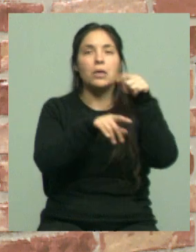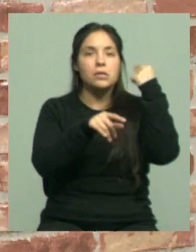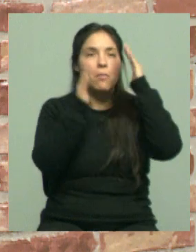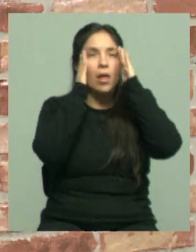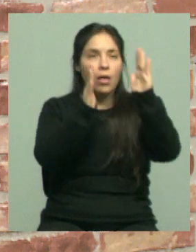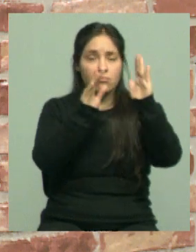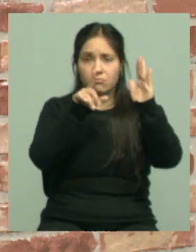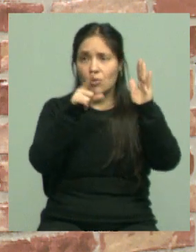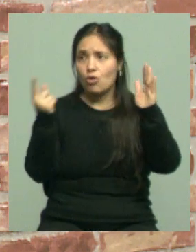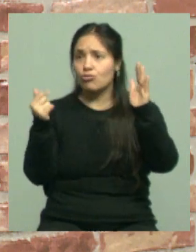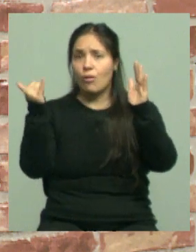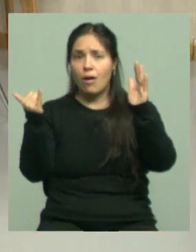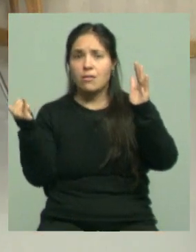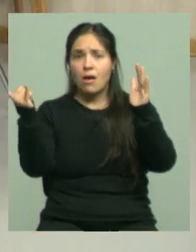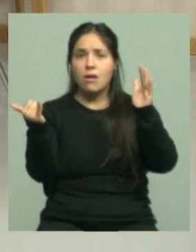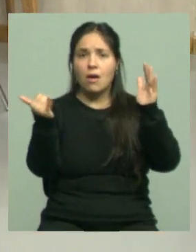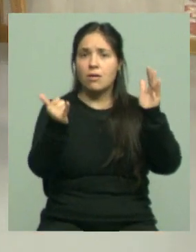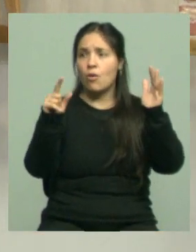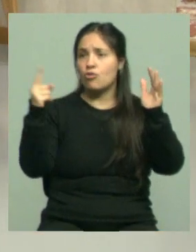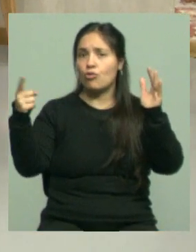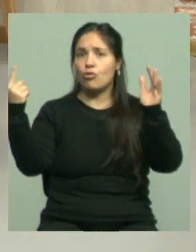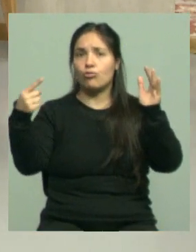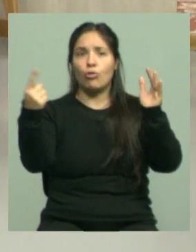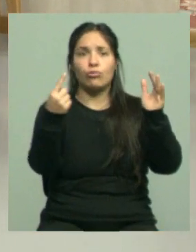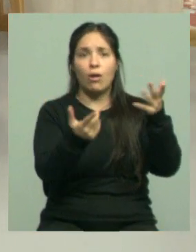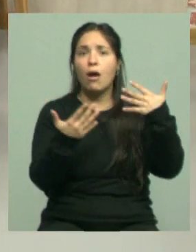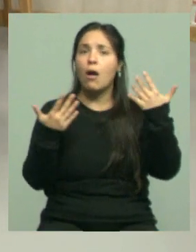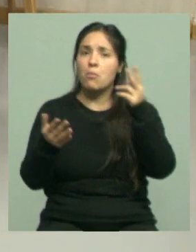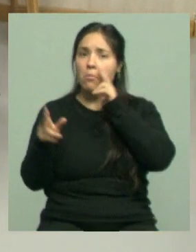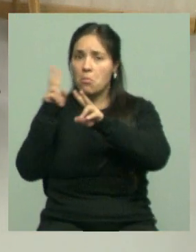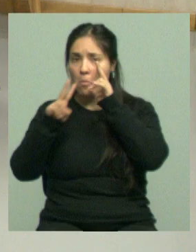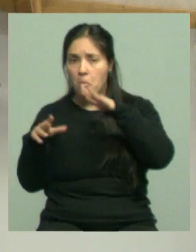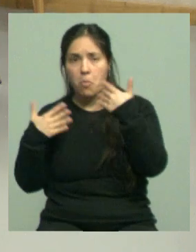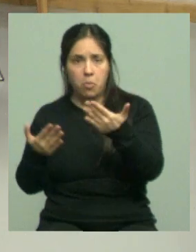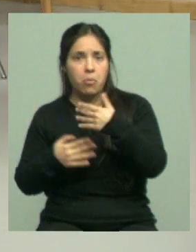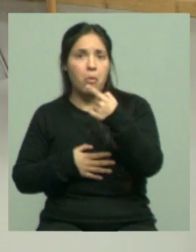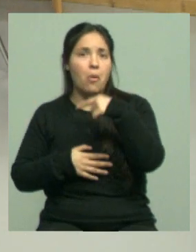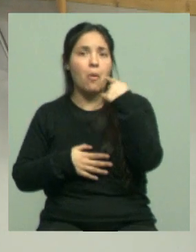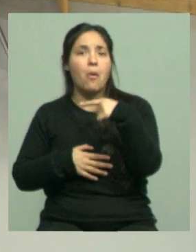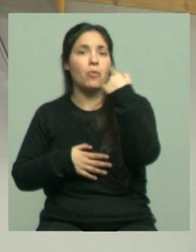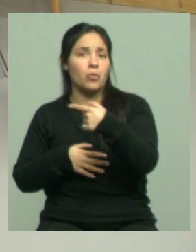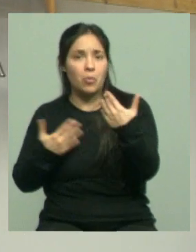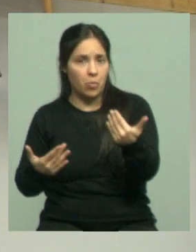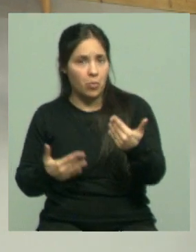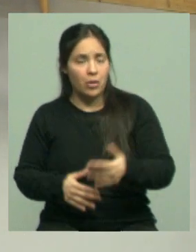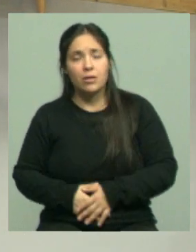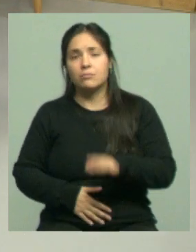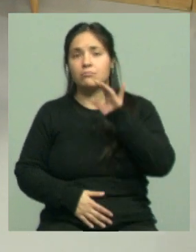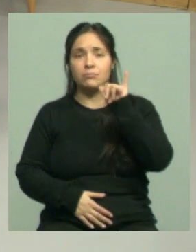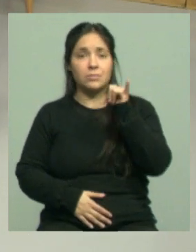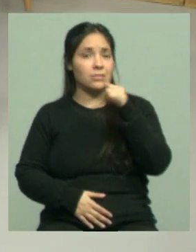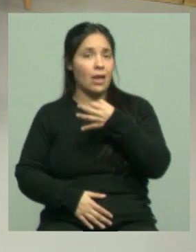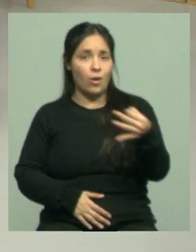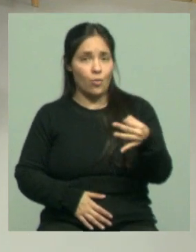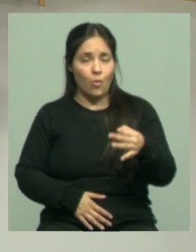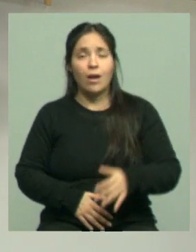lugar para esos personajes, ¿no? Tal vez más en general que los típicos fracasados, ¿no? Claro, sí. Yo